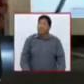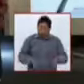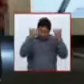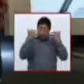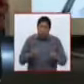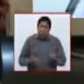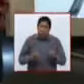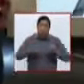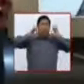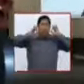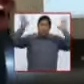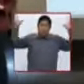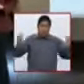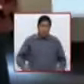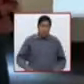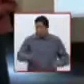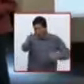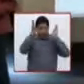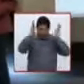hoy ha hecho noticia